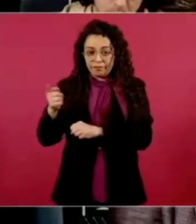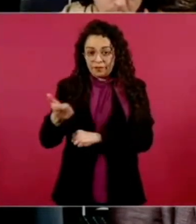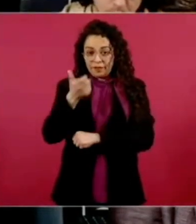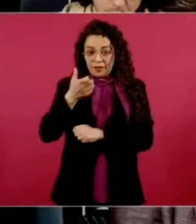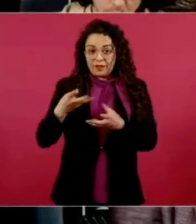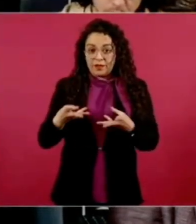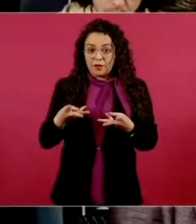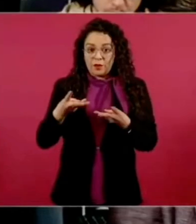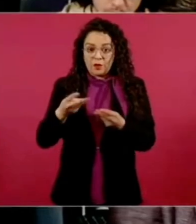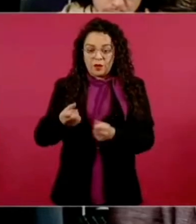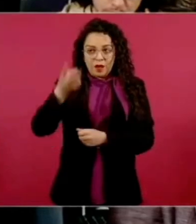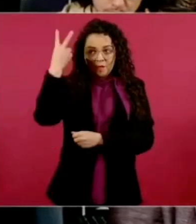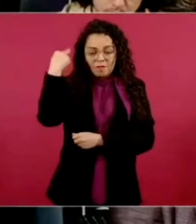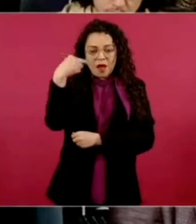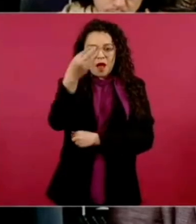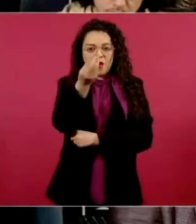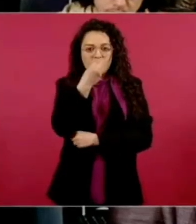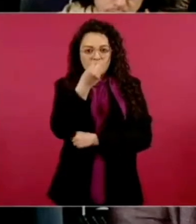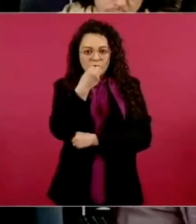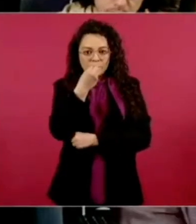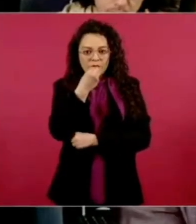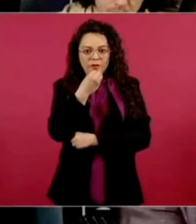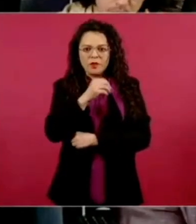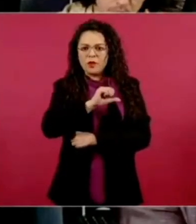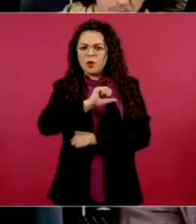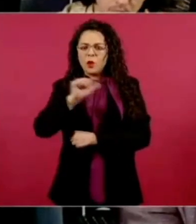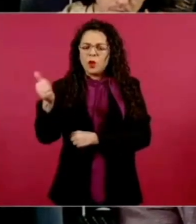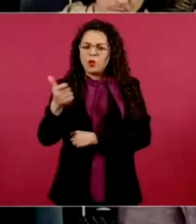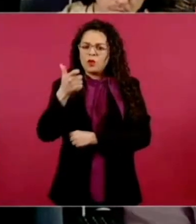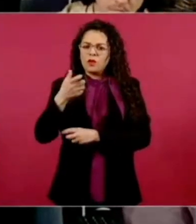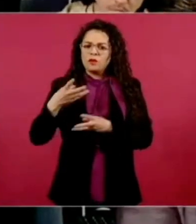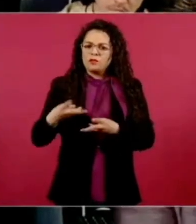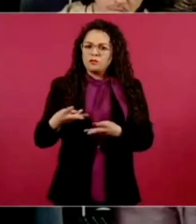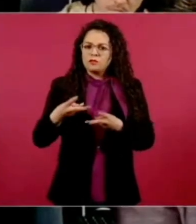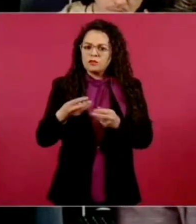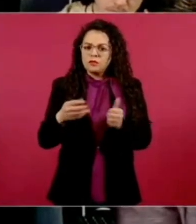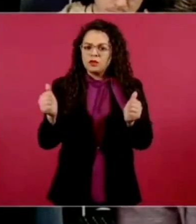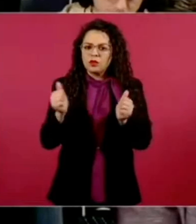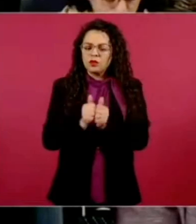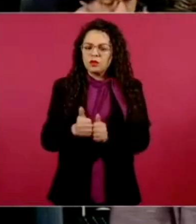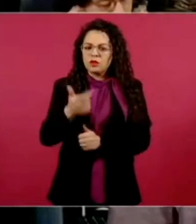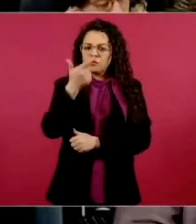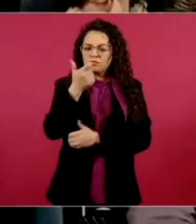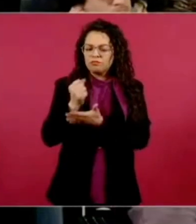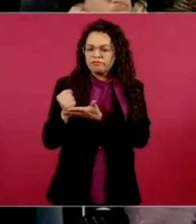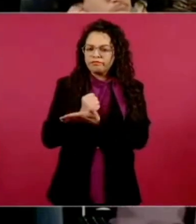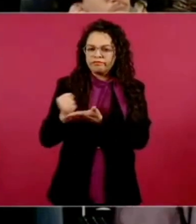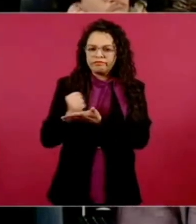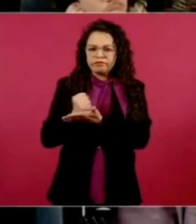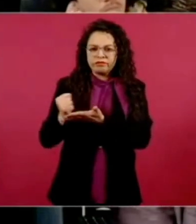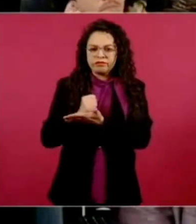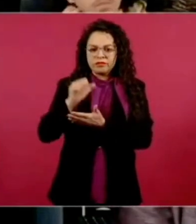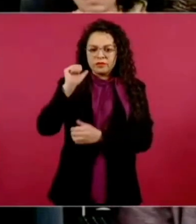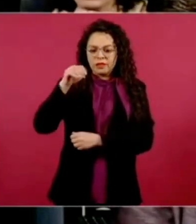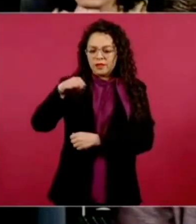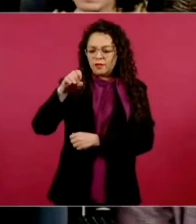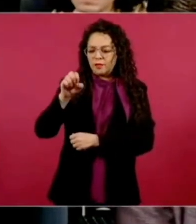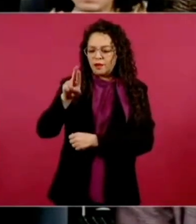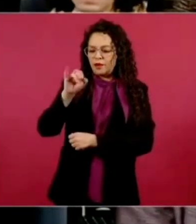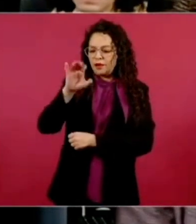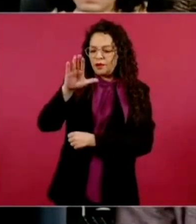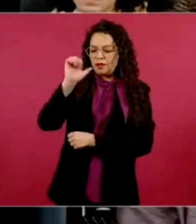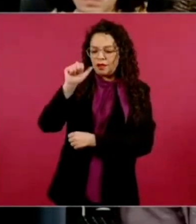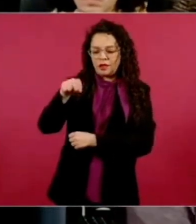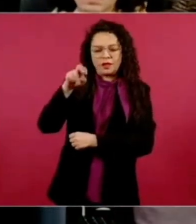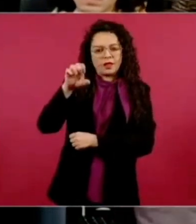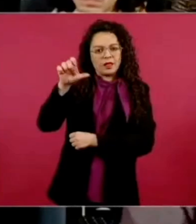representación hay pues algunos gastos que se cubrieron con la tarjeta American Express en cantinas. Estos